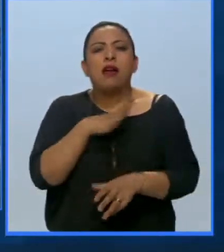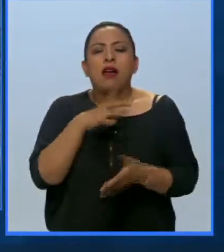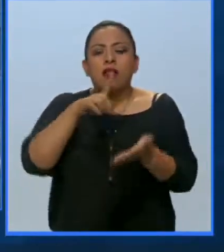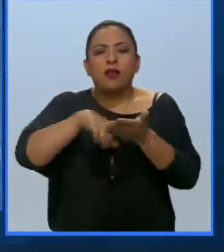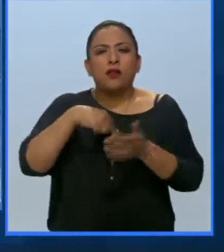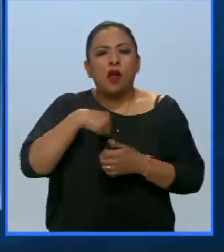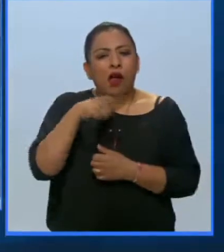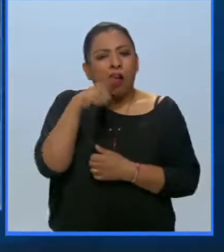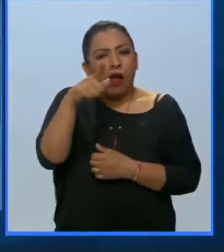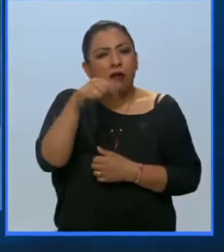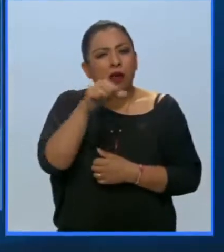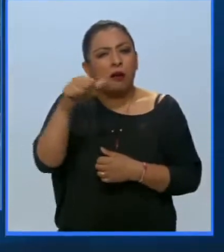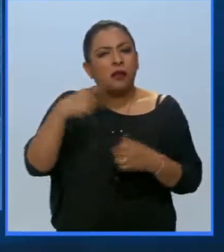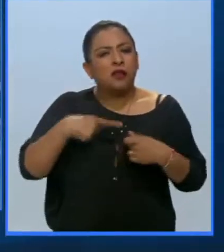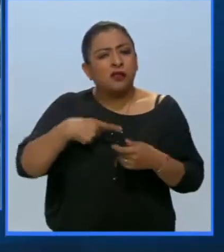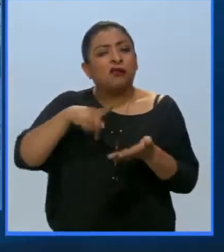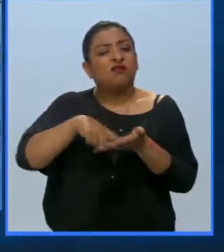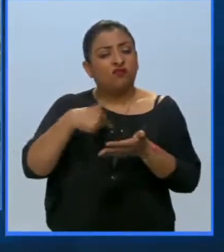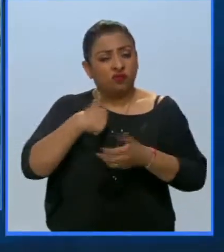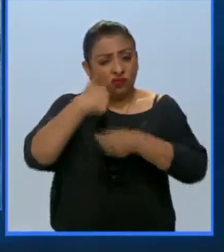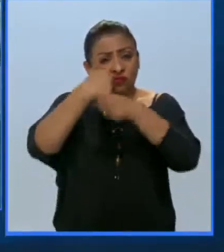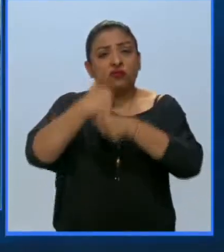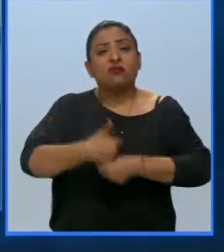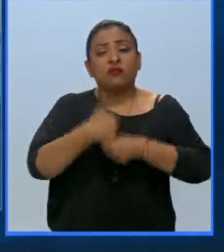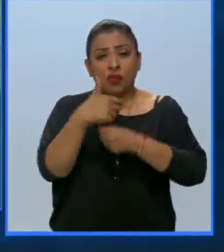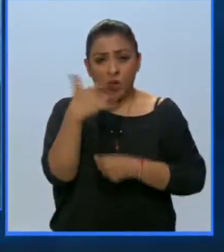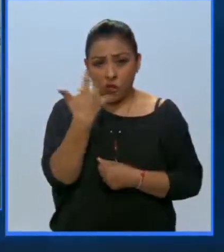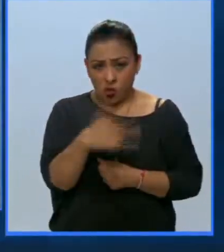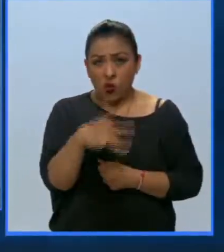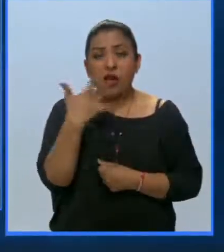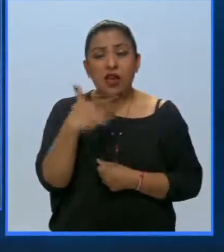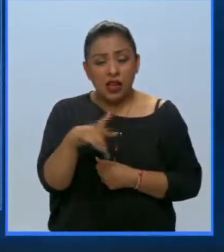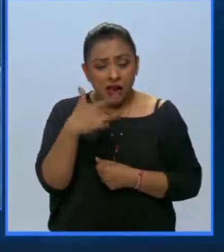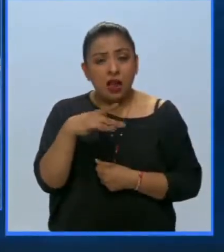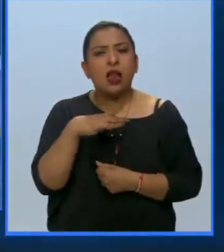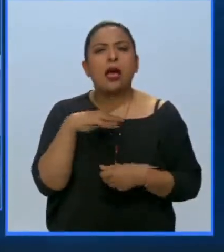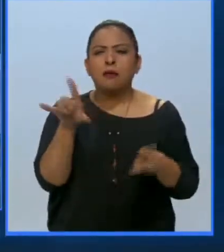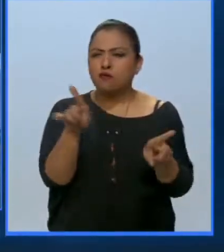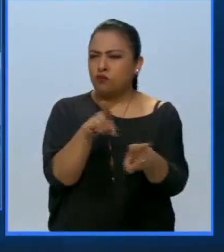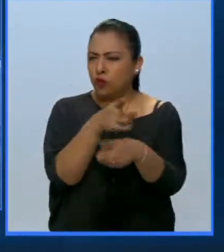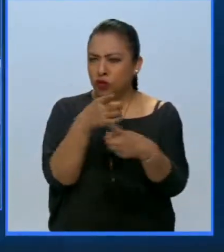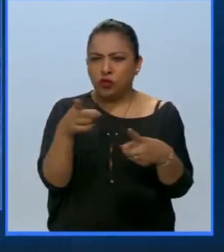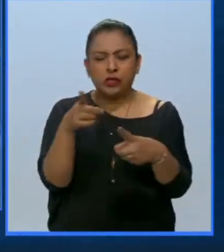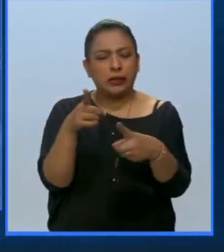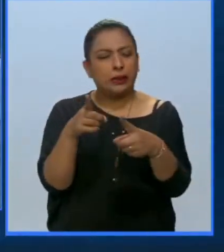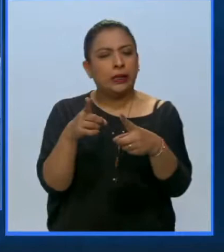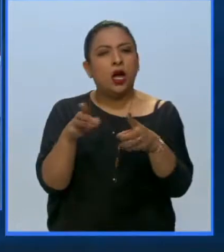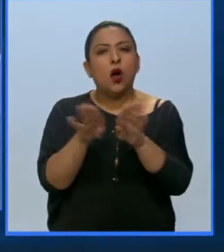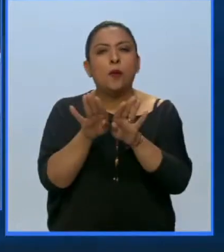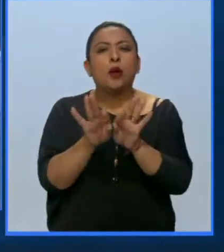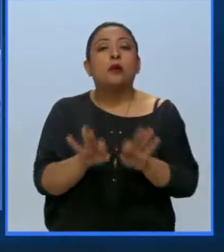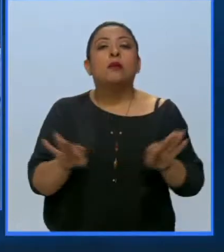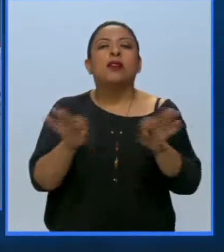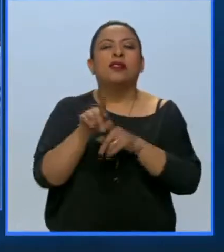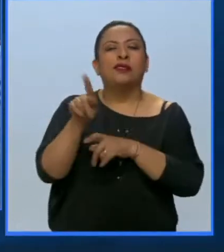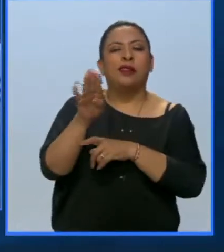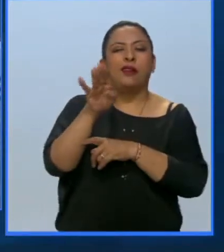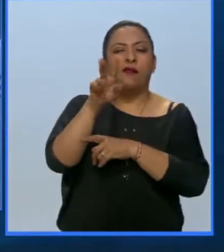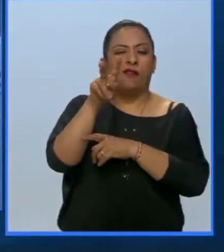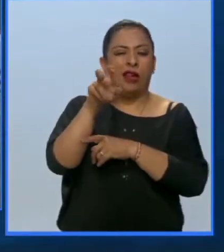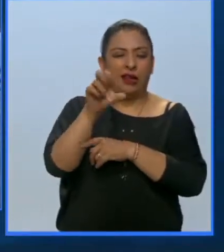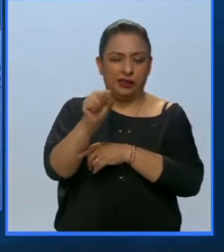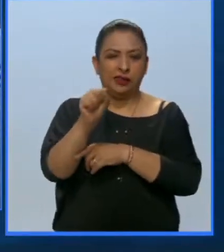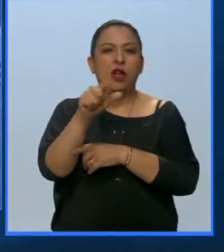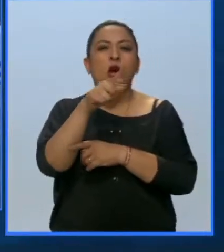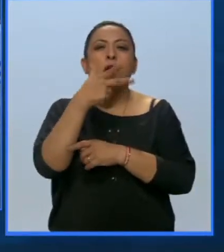alma de la gente que está padeciendo dolor. Y pues hay música muy elevada, como este vals de